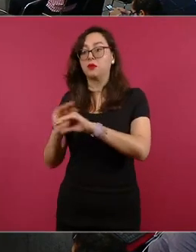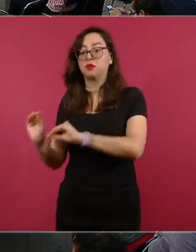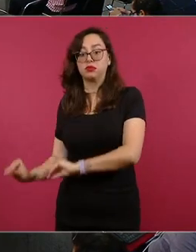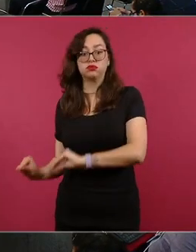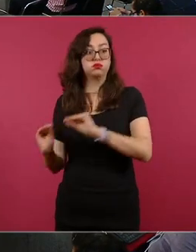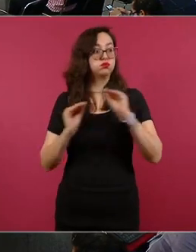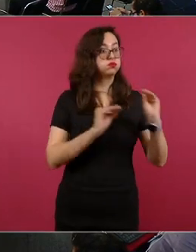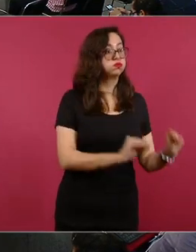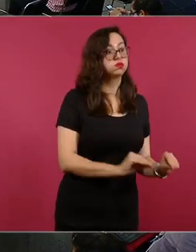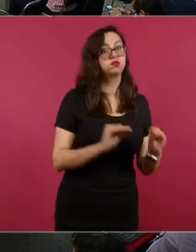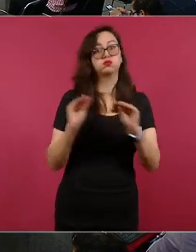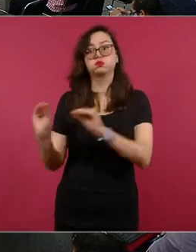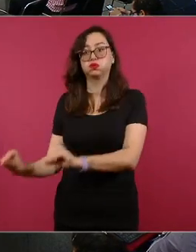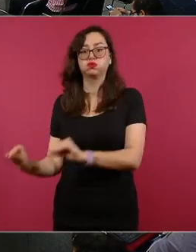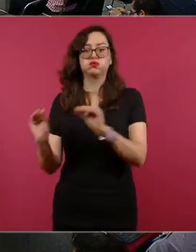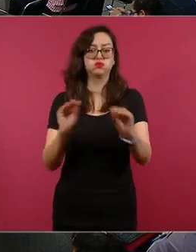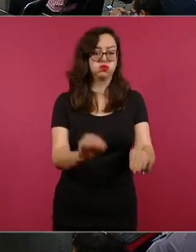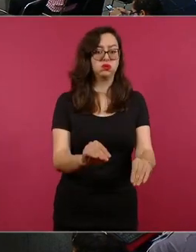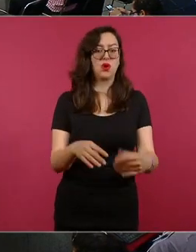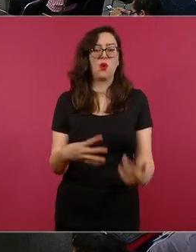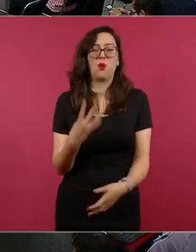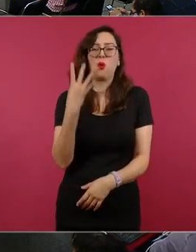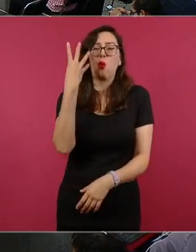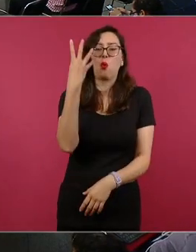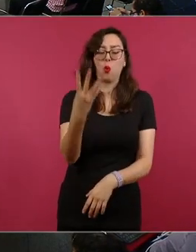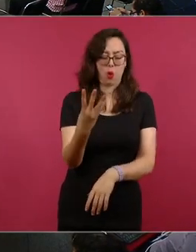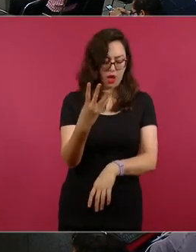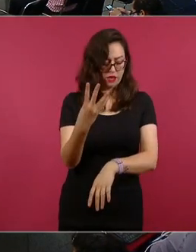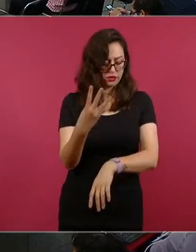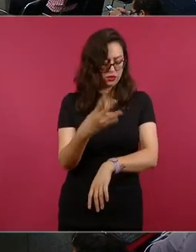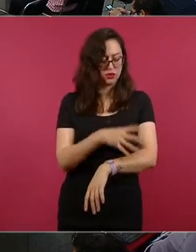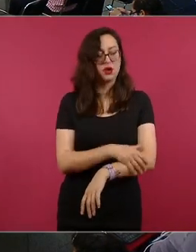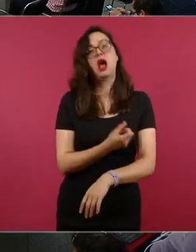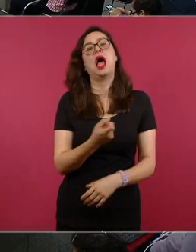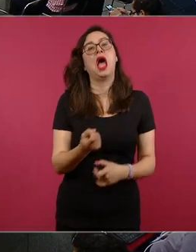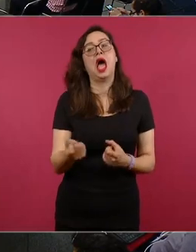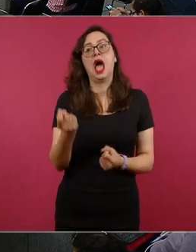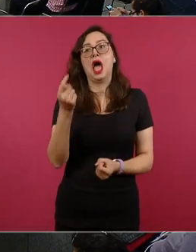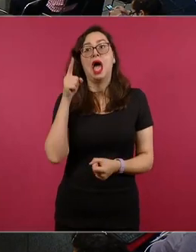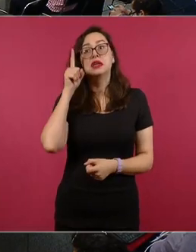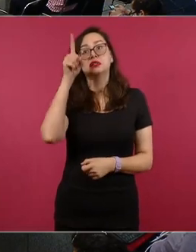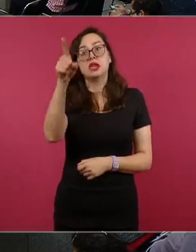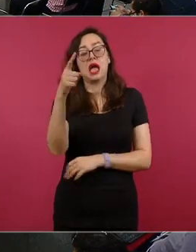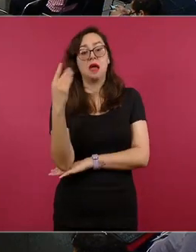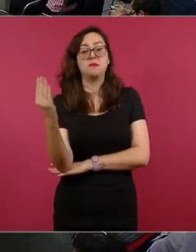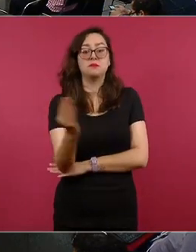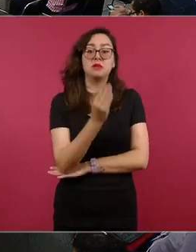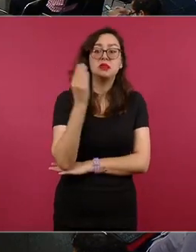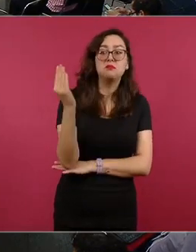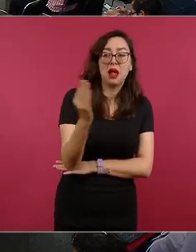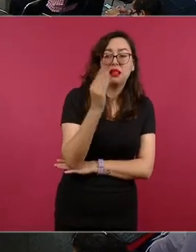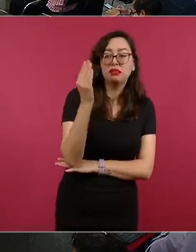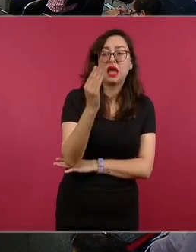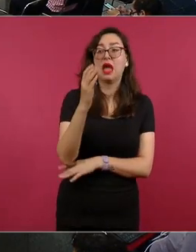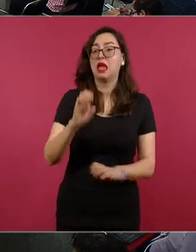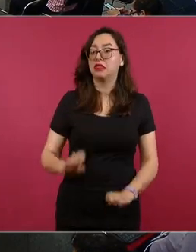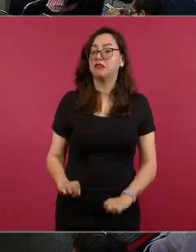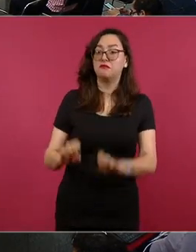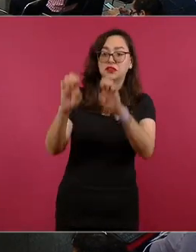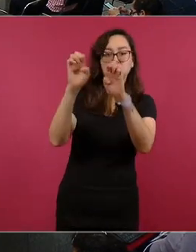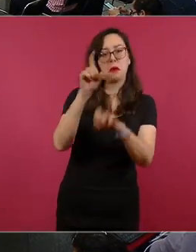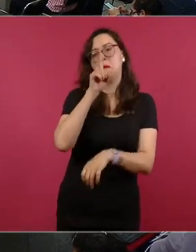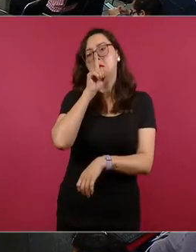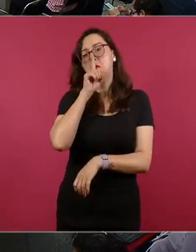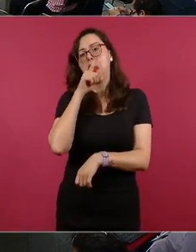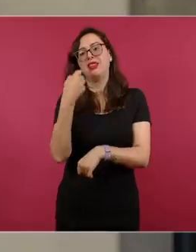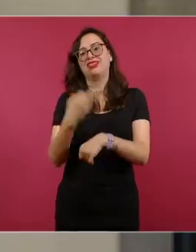reubicados en cuatro sedes alternativas, incluyendo instalaciones prefabricadas en Milpalta, que aún no cumplen con los requisitos necesarios para